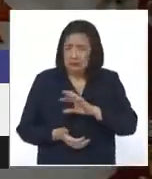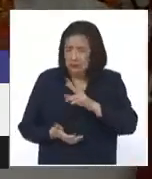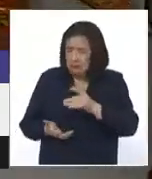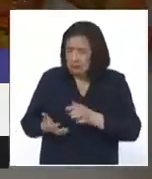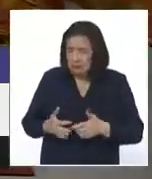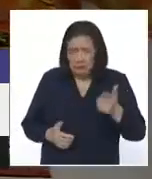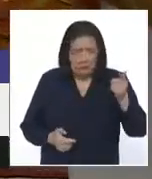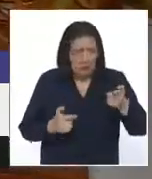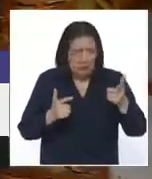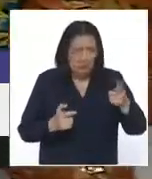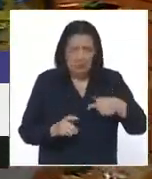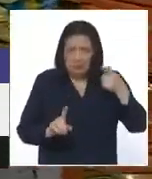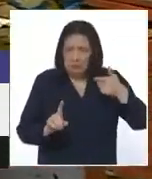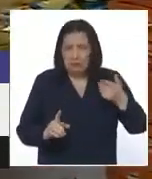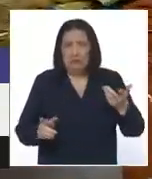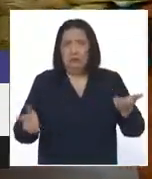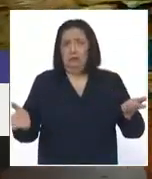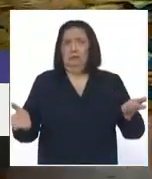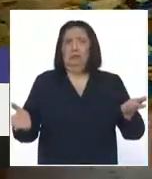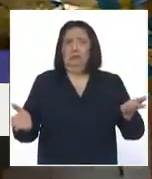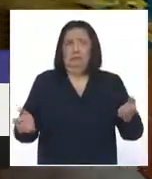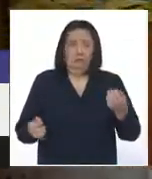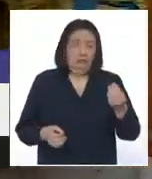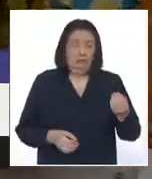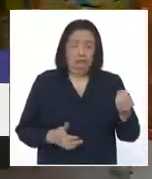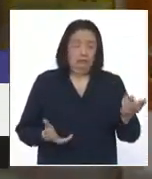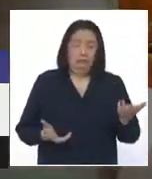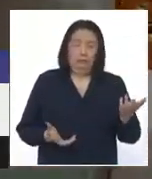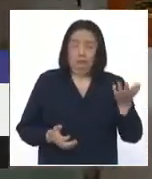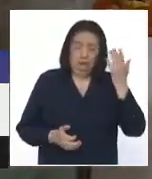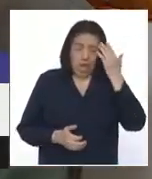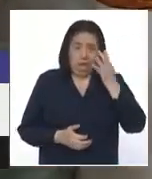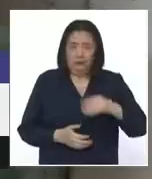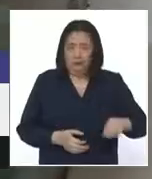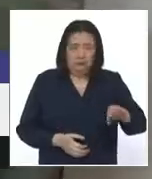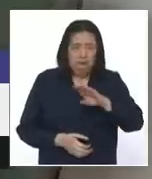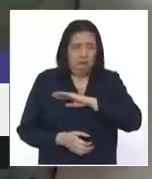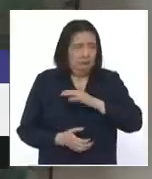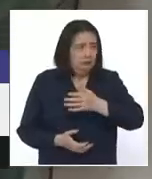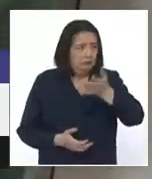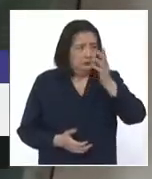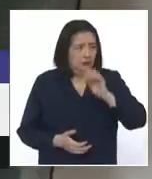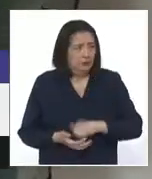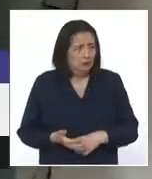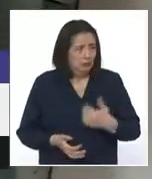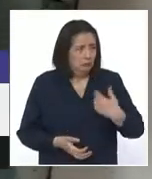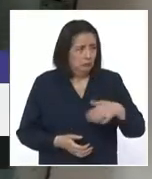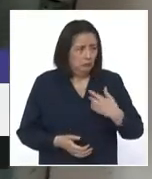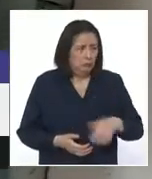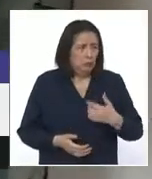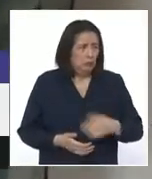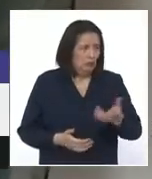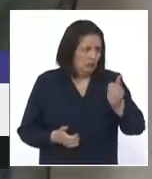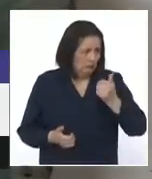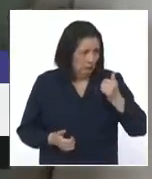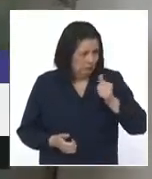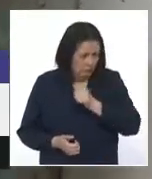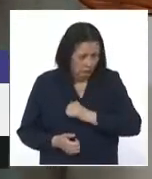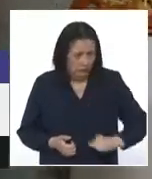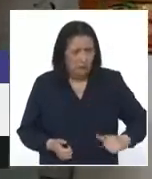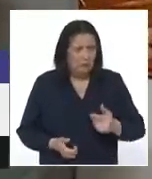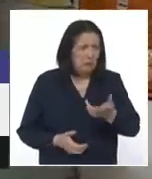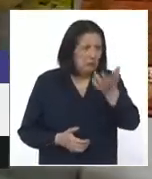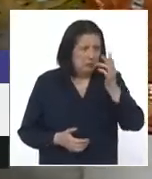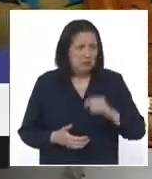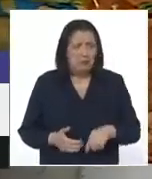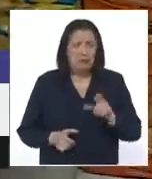su casa, que la amenacen, porque son el nivel de maldad, tremendos ociosos que podrían estar trabajando,